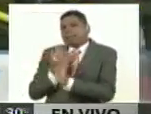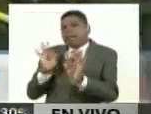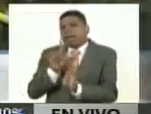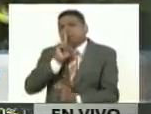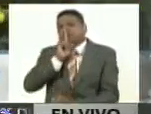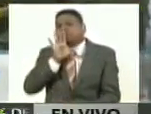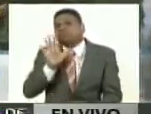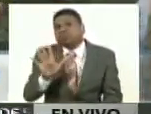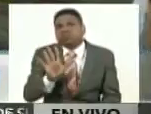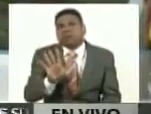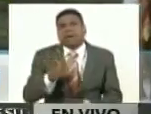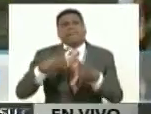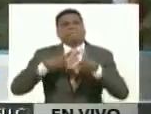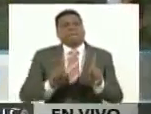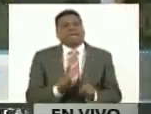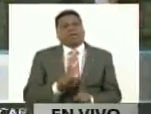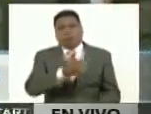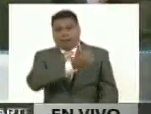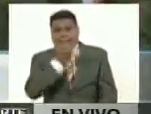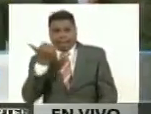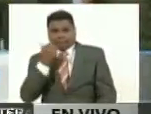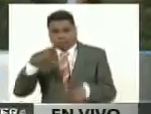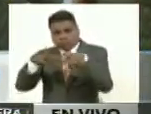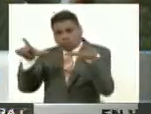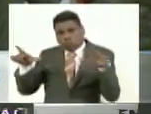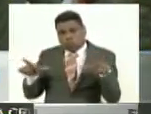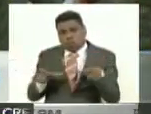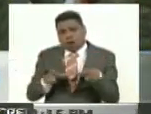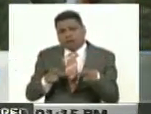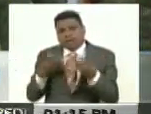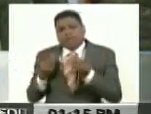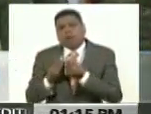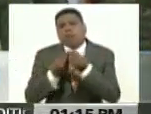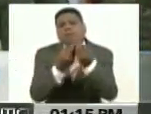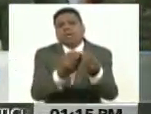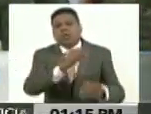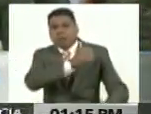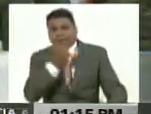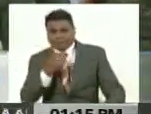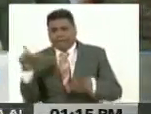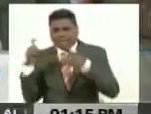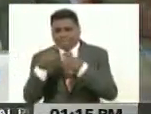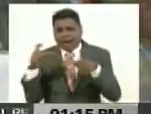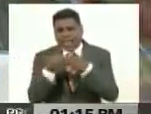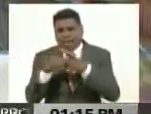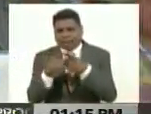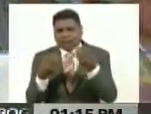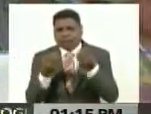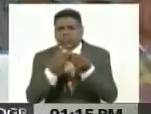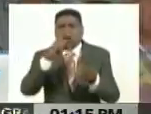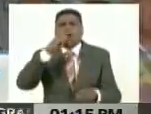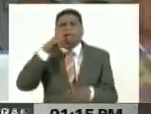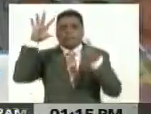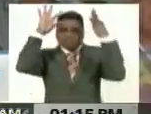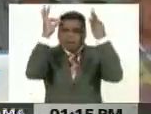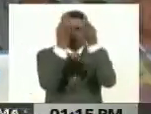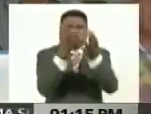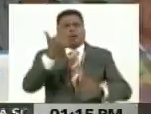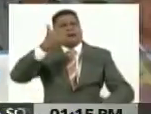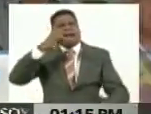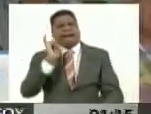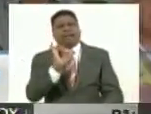Sin embargo, allá en los cuarteles, acompañando esas palabras de Fabricio Ojeda, había un